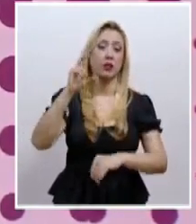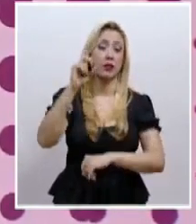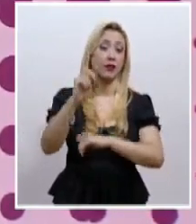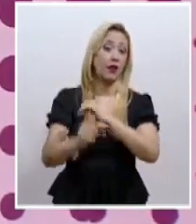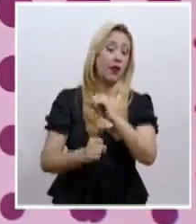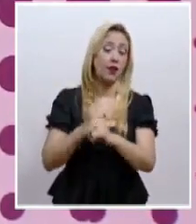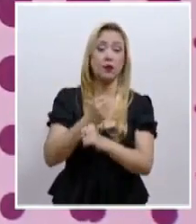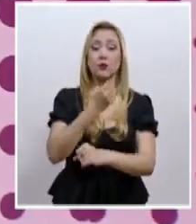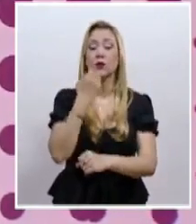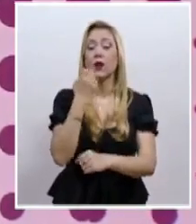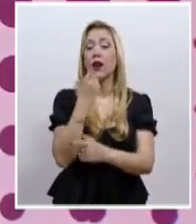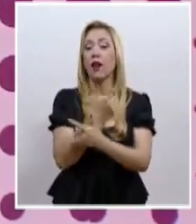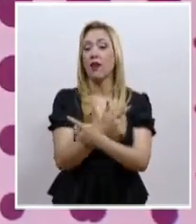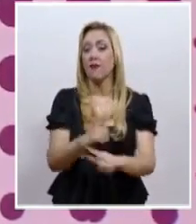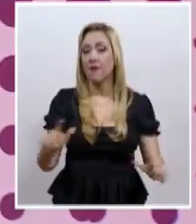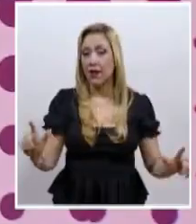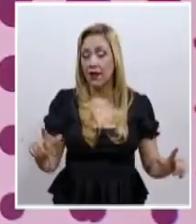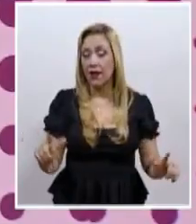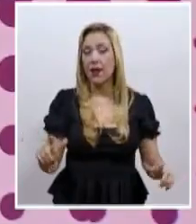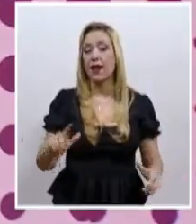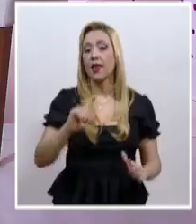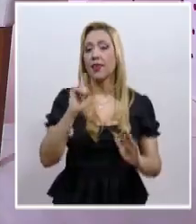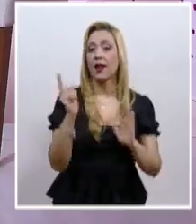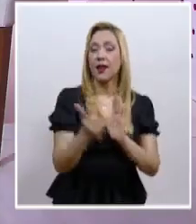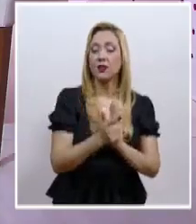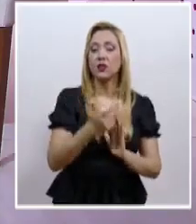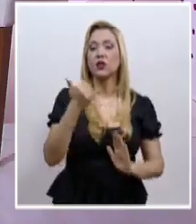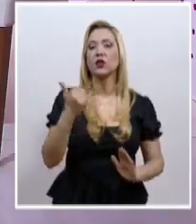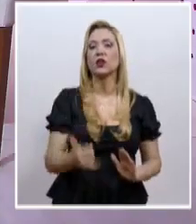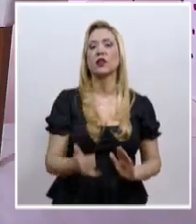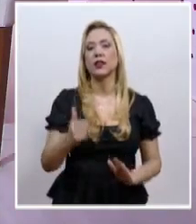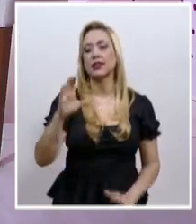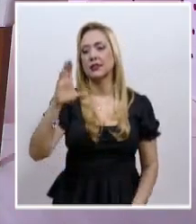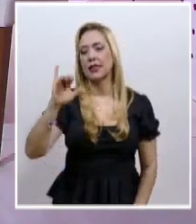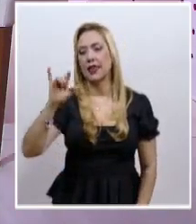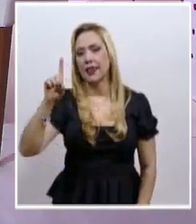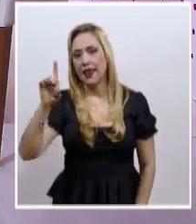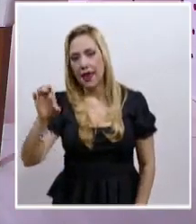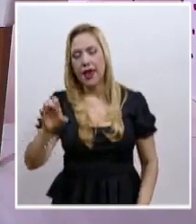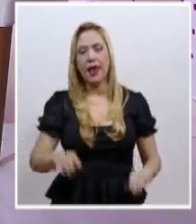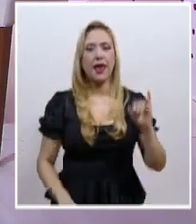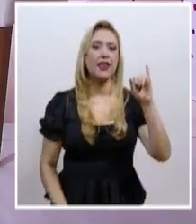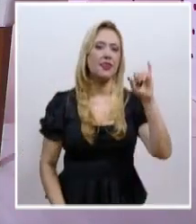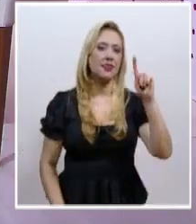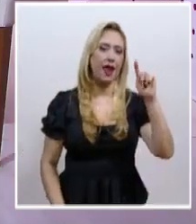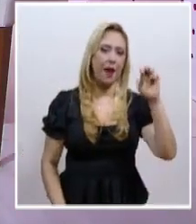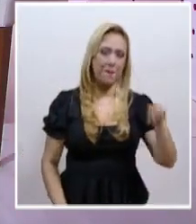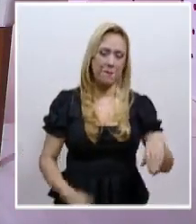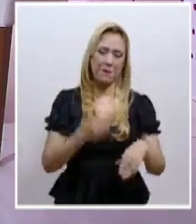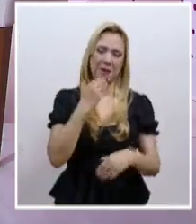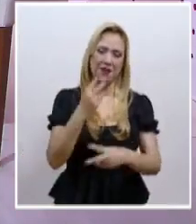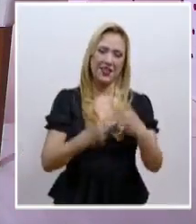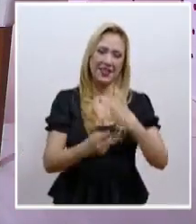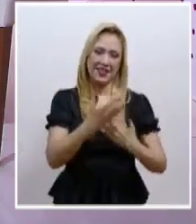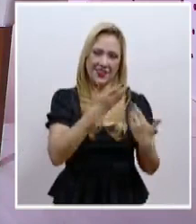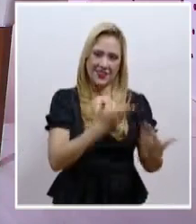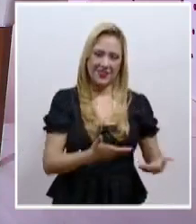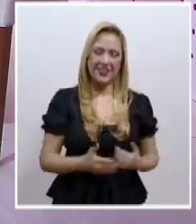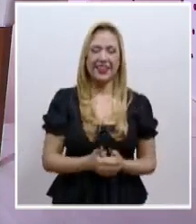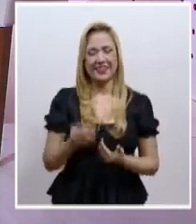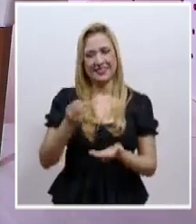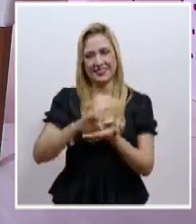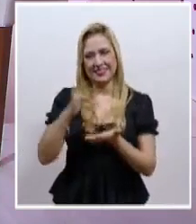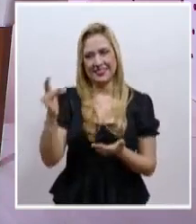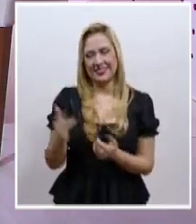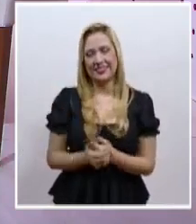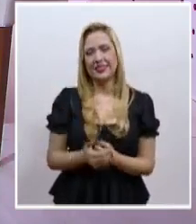Escuela Libre de Derecho, en Libero, en el Centro de Investigación y Docencia Económica y en el TAM. Bienvenido, Eduardo. Muchas gracias, Roberto. Pues, Joyce, me gustaría abrir la